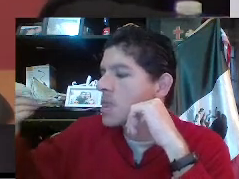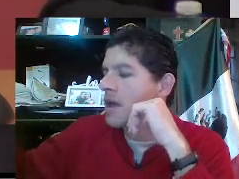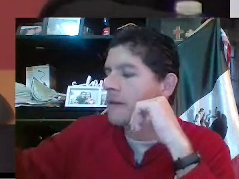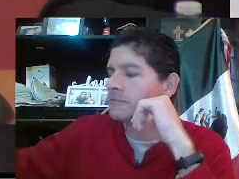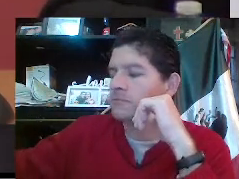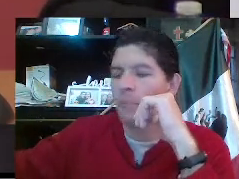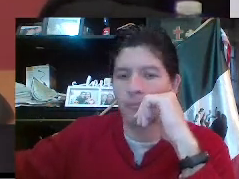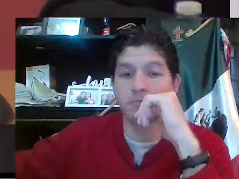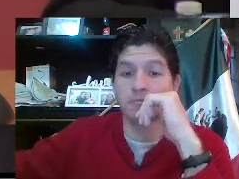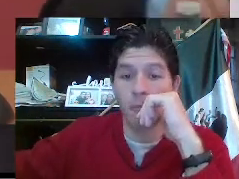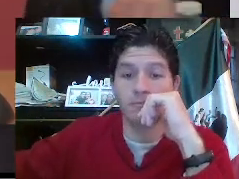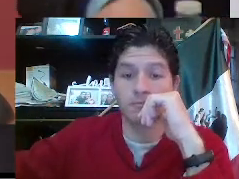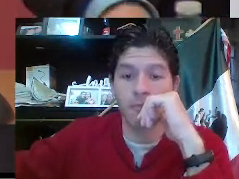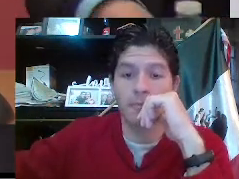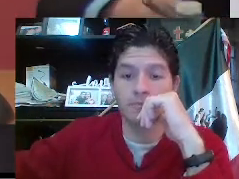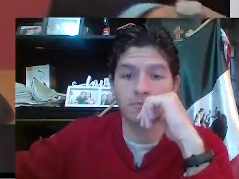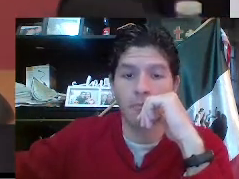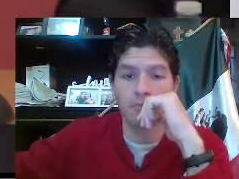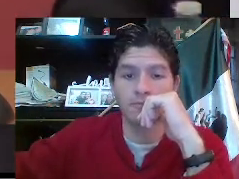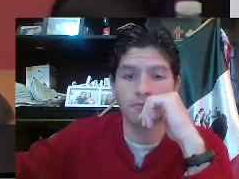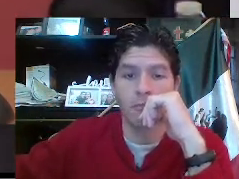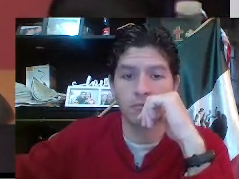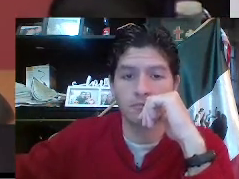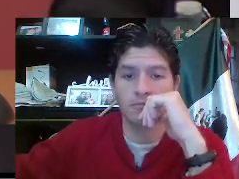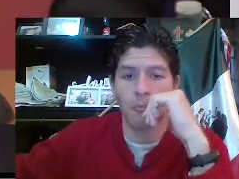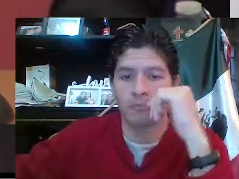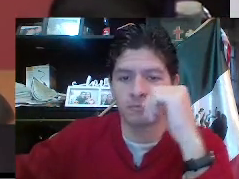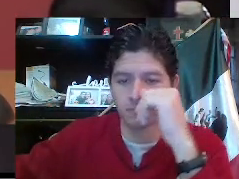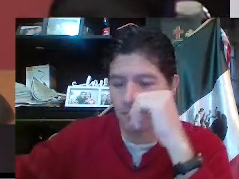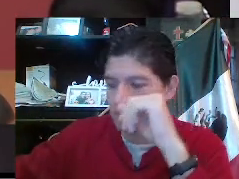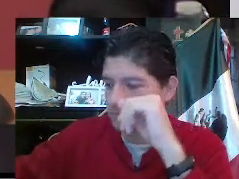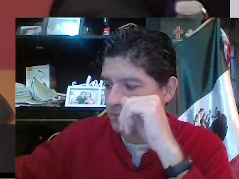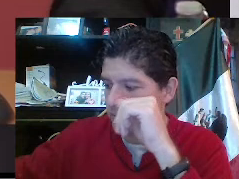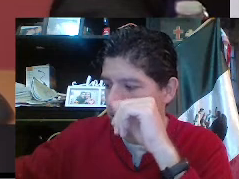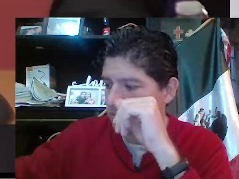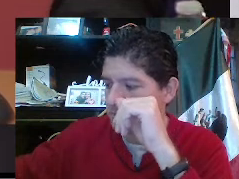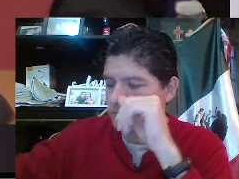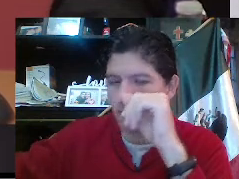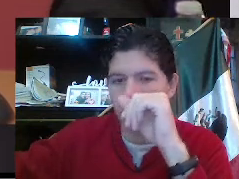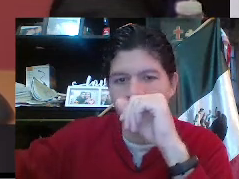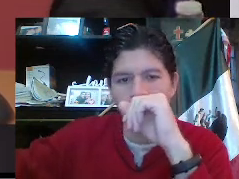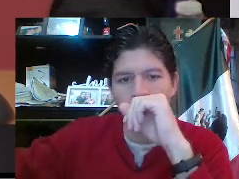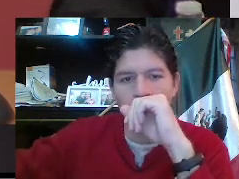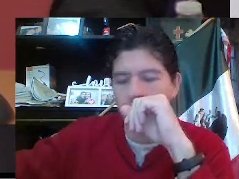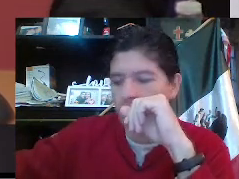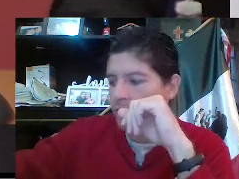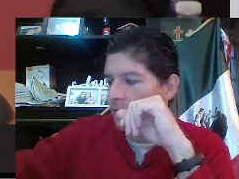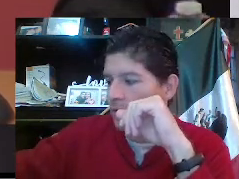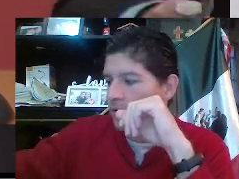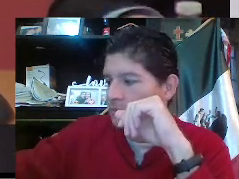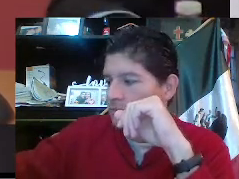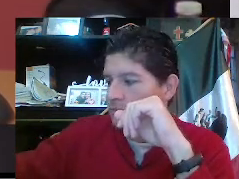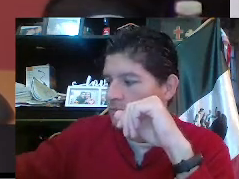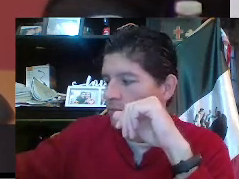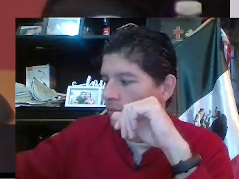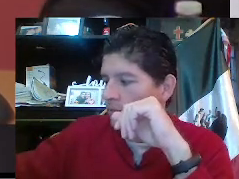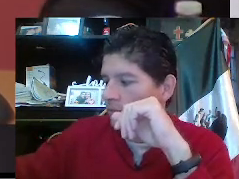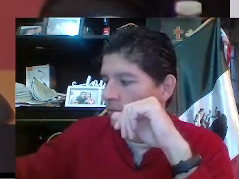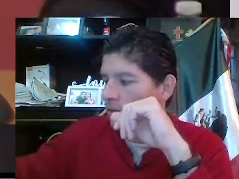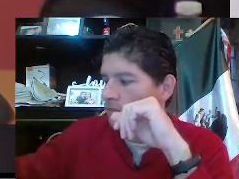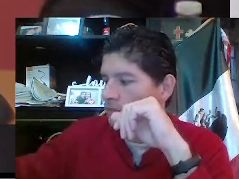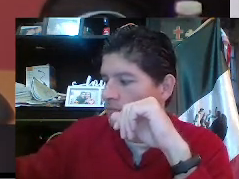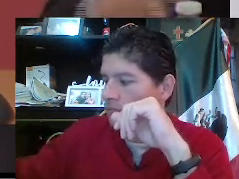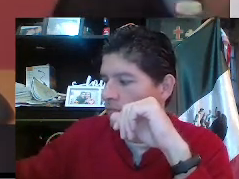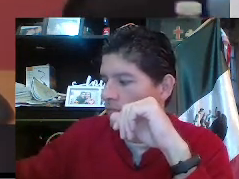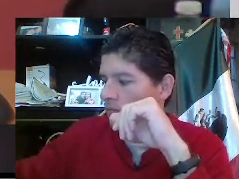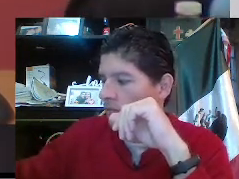la CFE, entre ellas la cláusula de caso fortuito o fuerza mayor, que obliga a la CFE a pagarles la totalidad de los cargos fijos. La